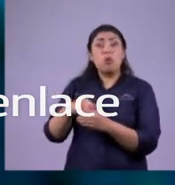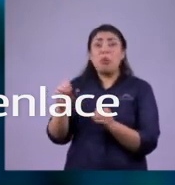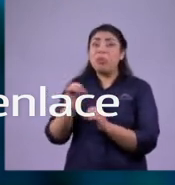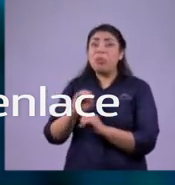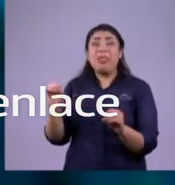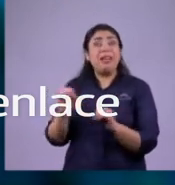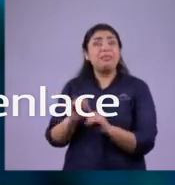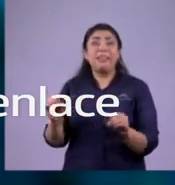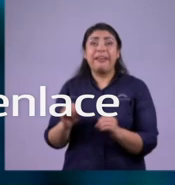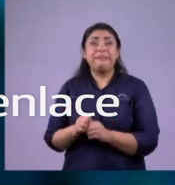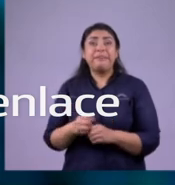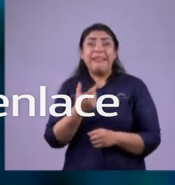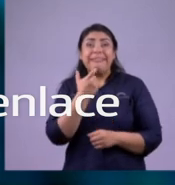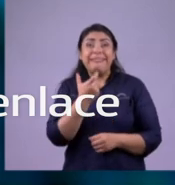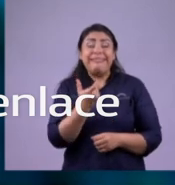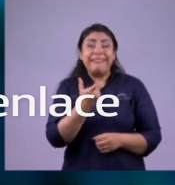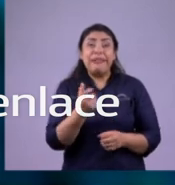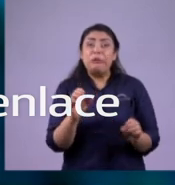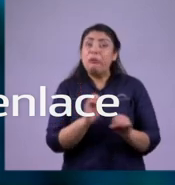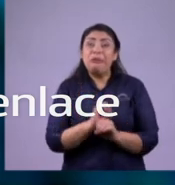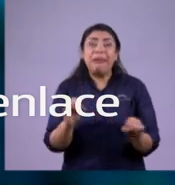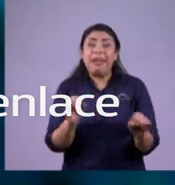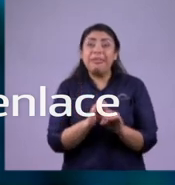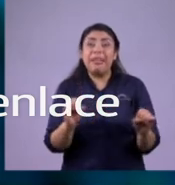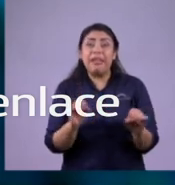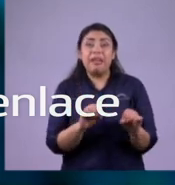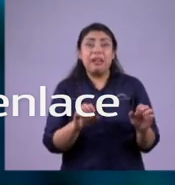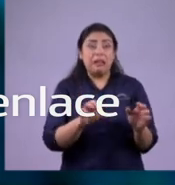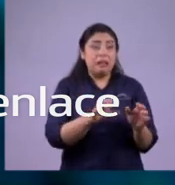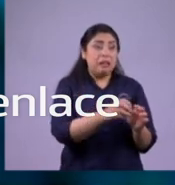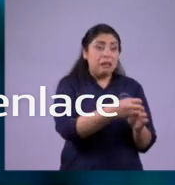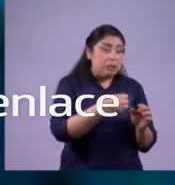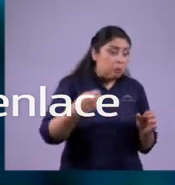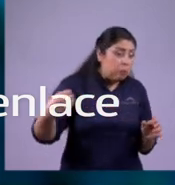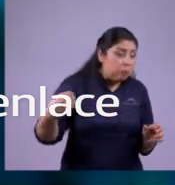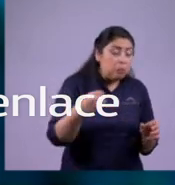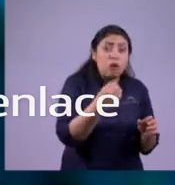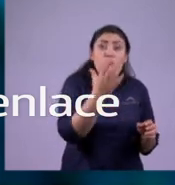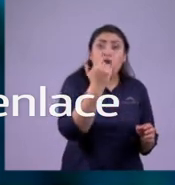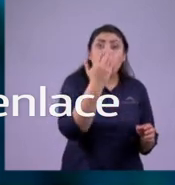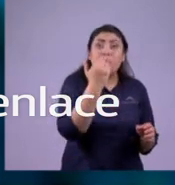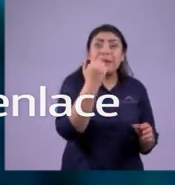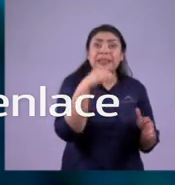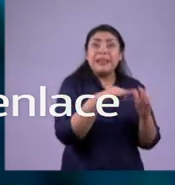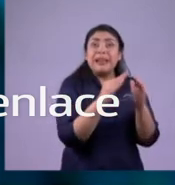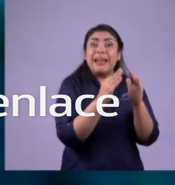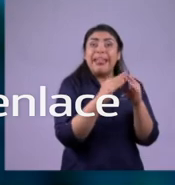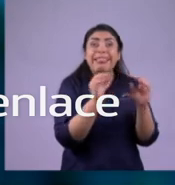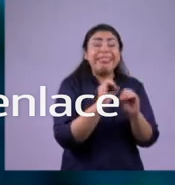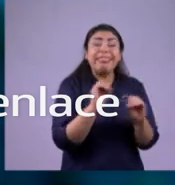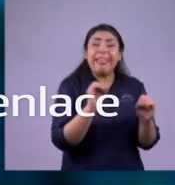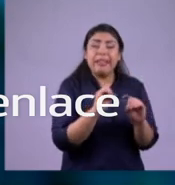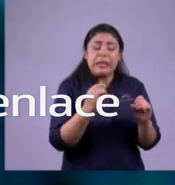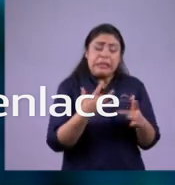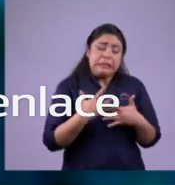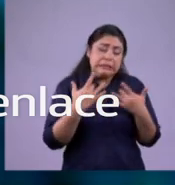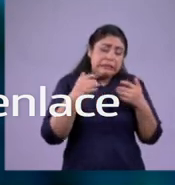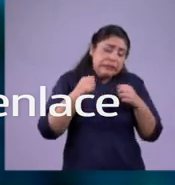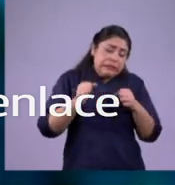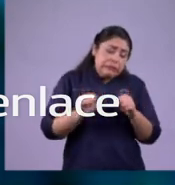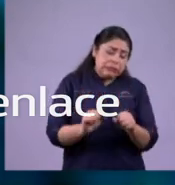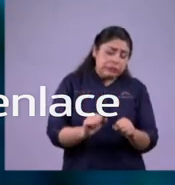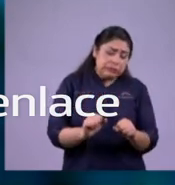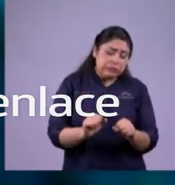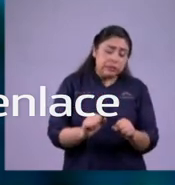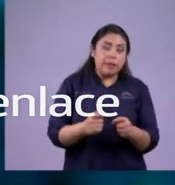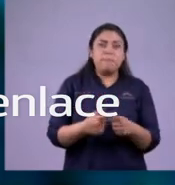refrigeradora vacía me sentí morir sin embargo le creía a dios y no